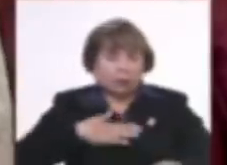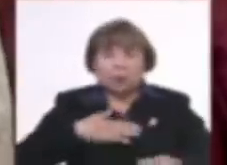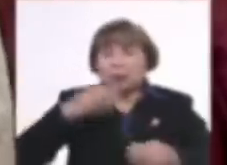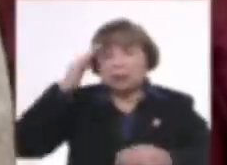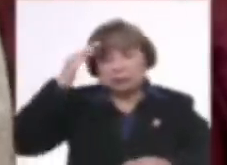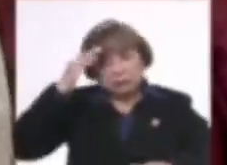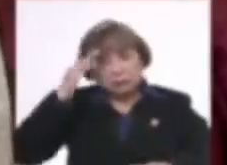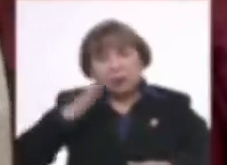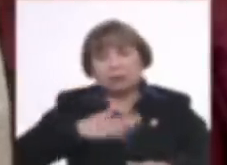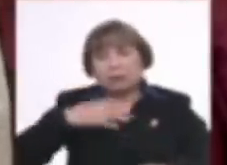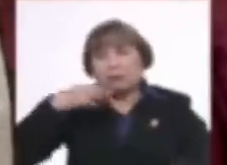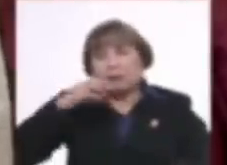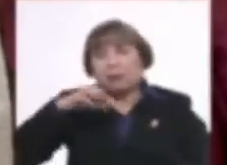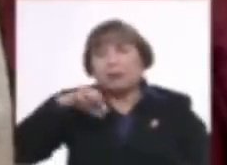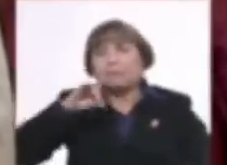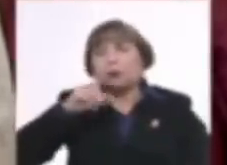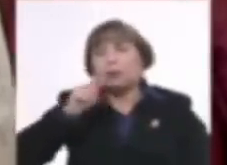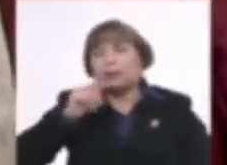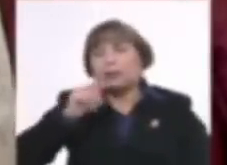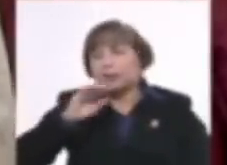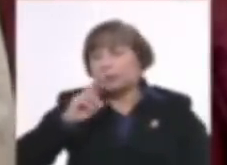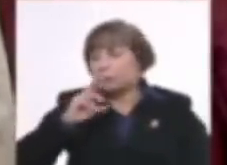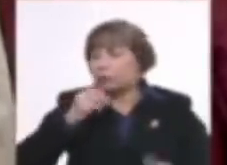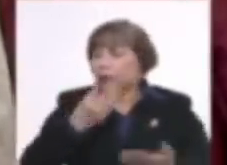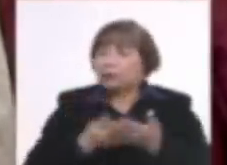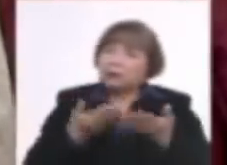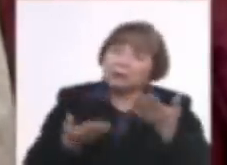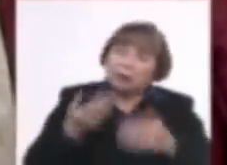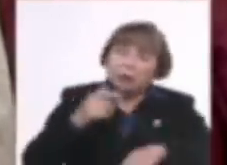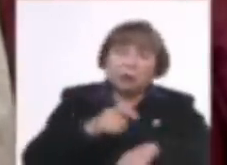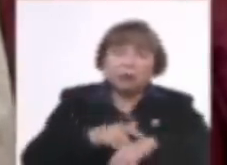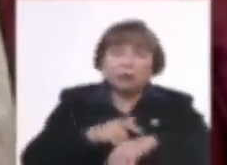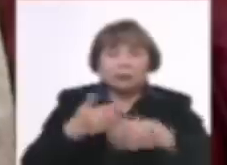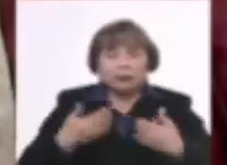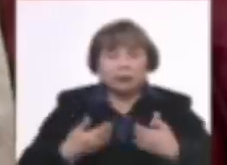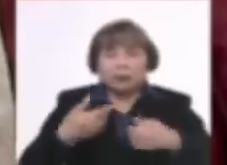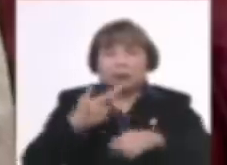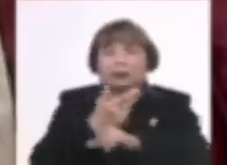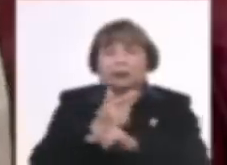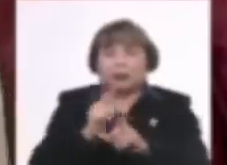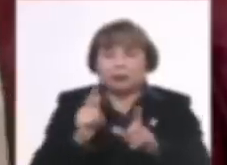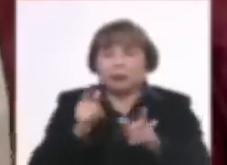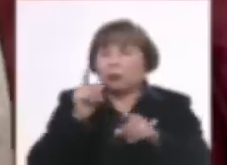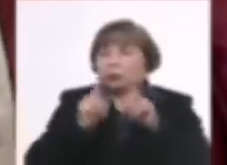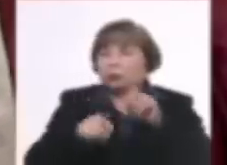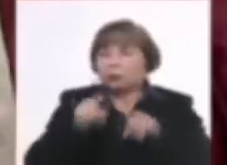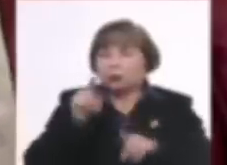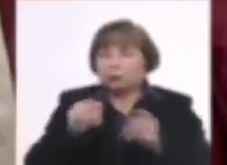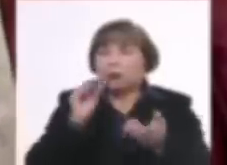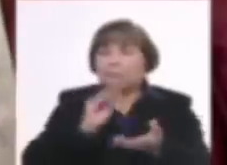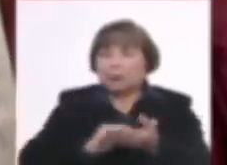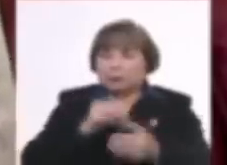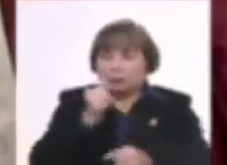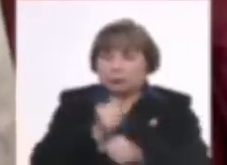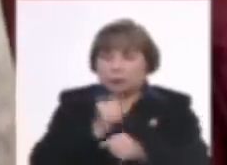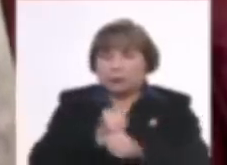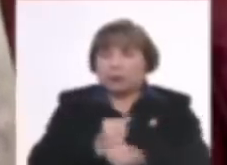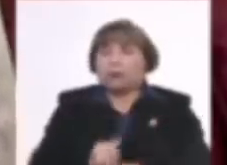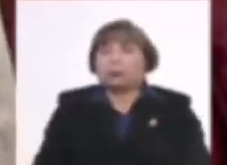putativos, dependiendo del día, 2, 3 días, según el tiempo que tenga libre, porque usualmente estoy